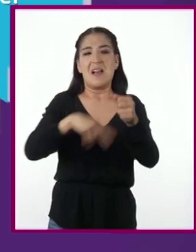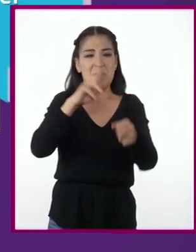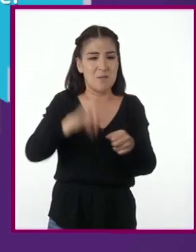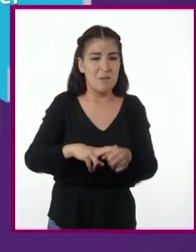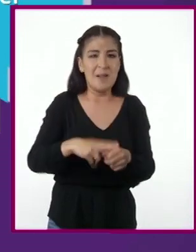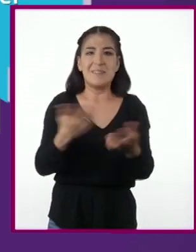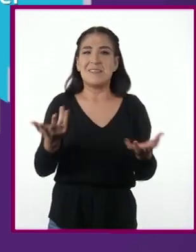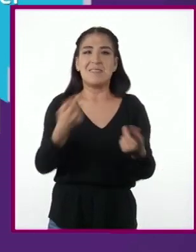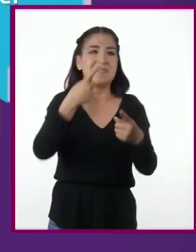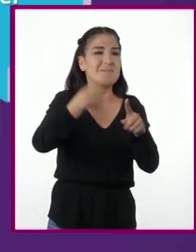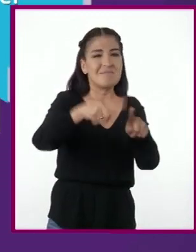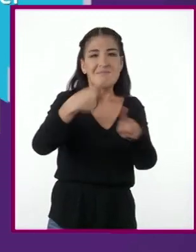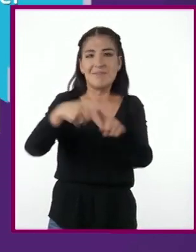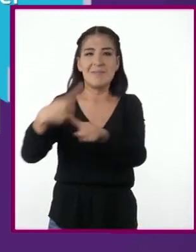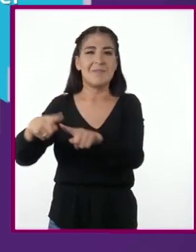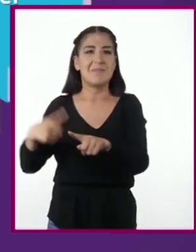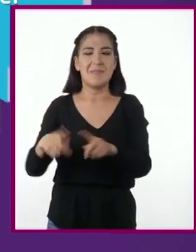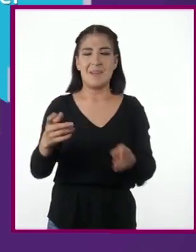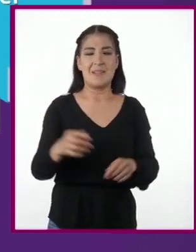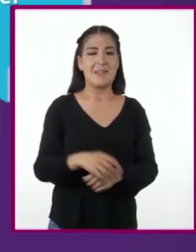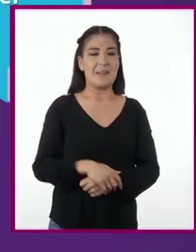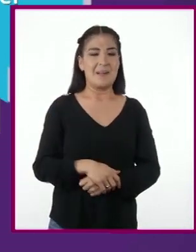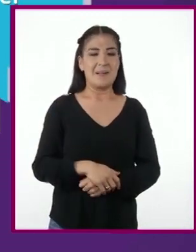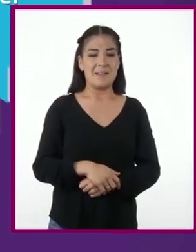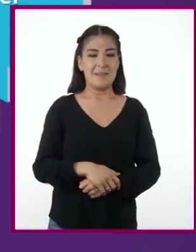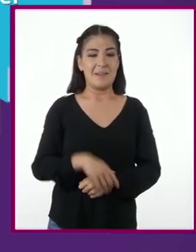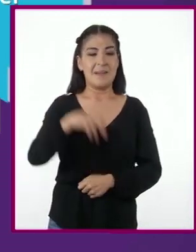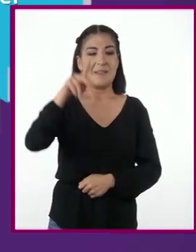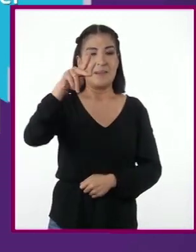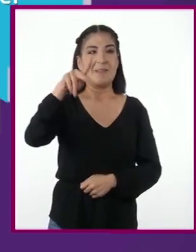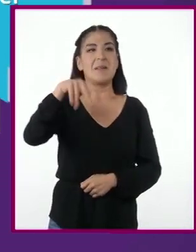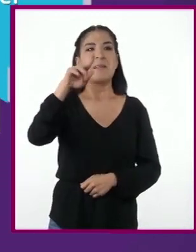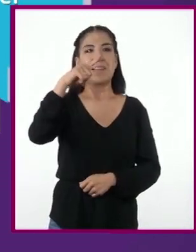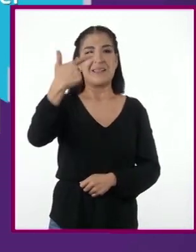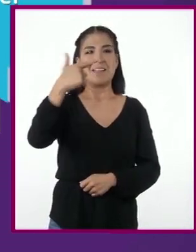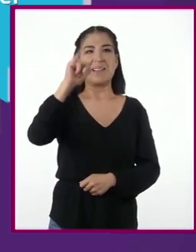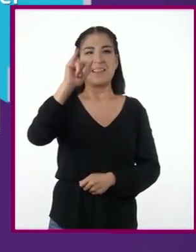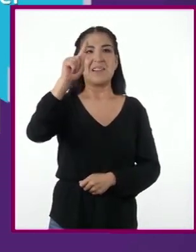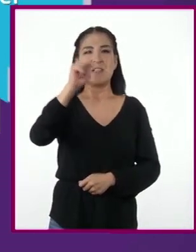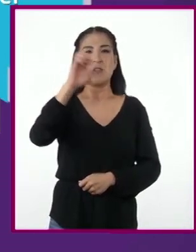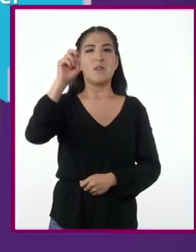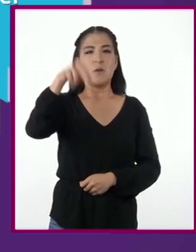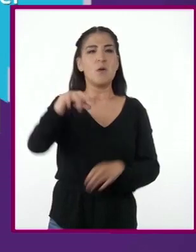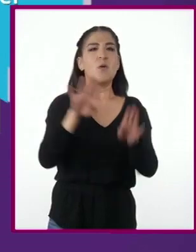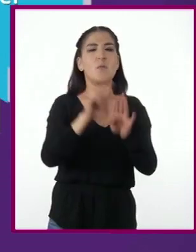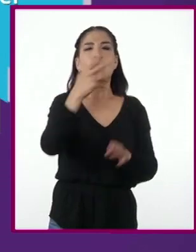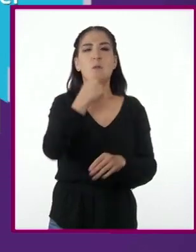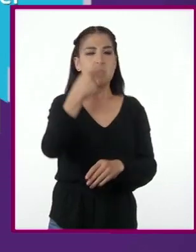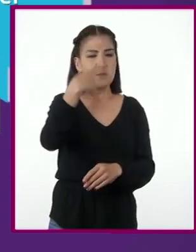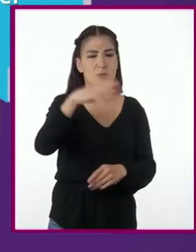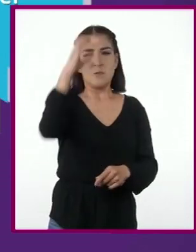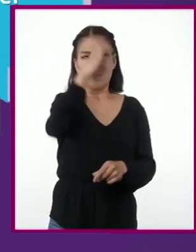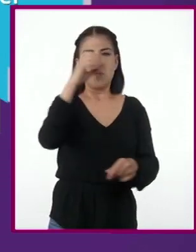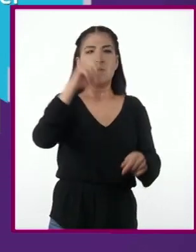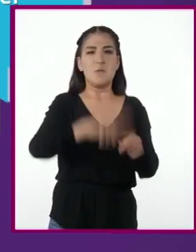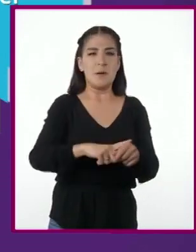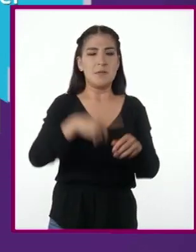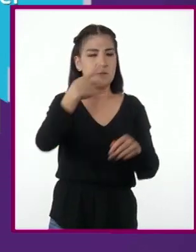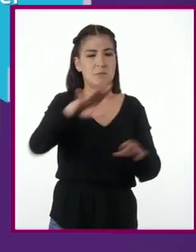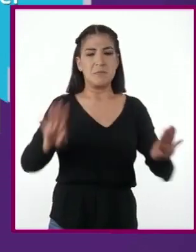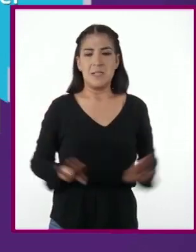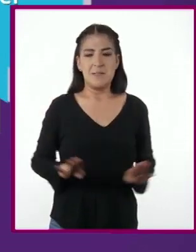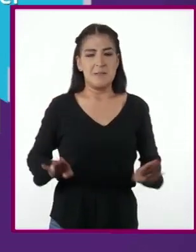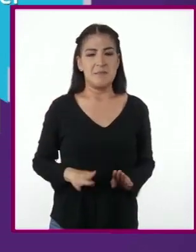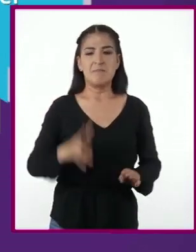personificadas. Terry Eagleton ha señalado que el hombre, como ser cultural, se distingue por su carácter